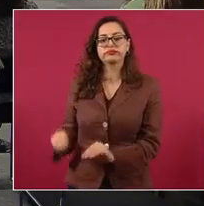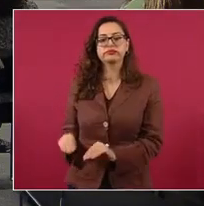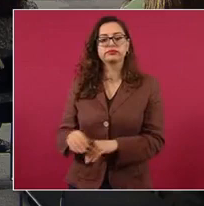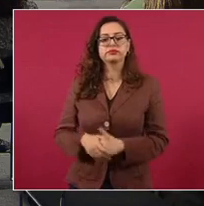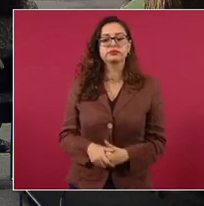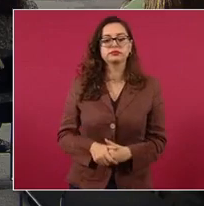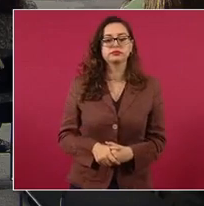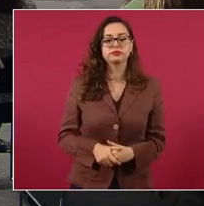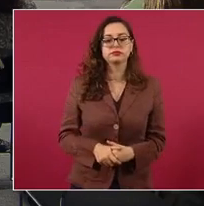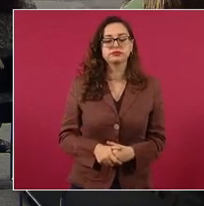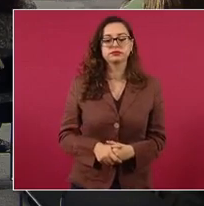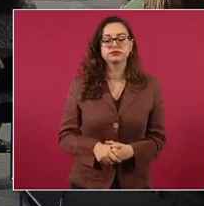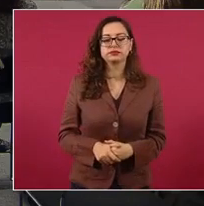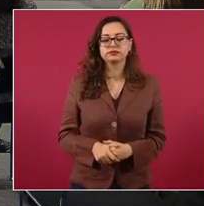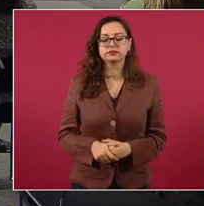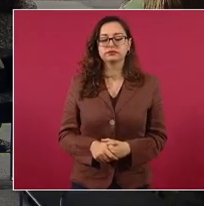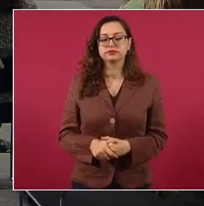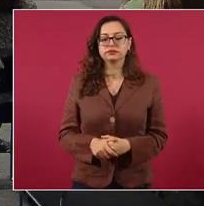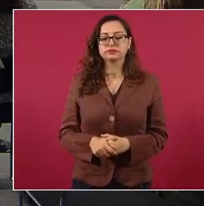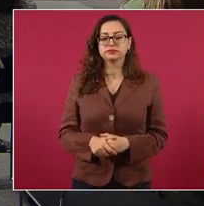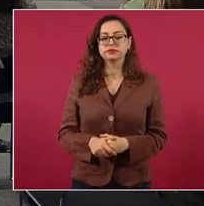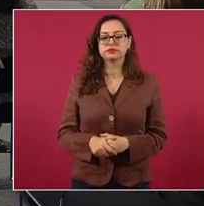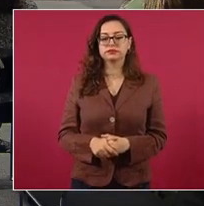venir a vivir a México.